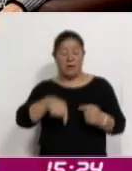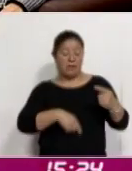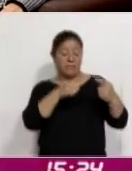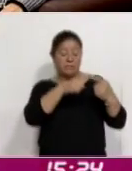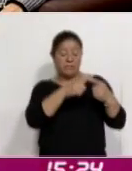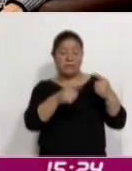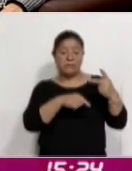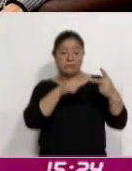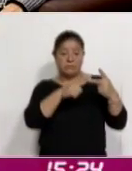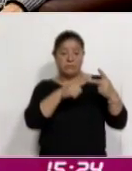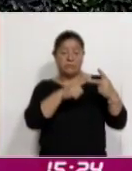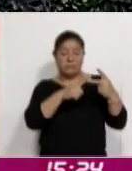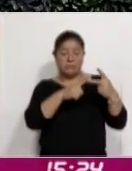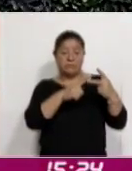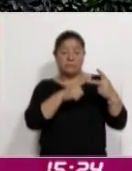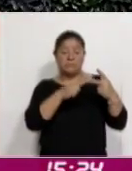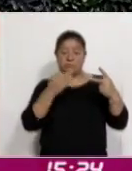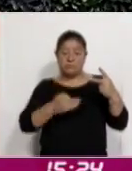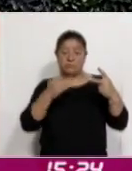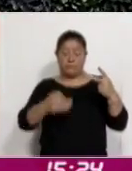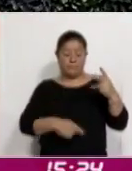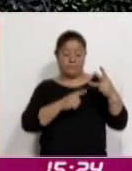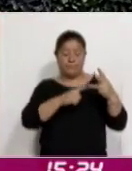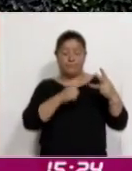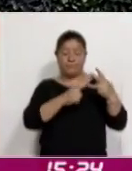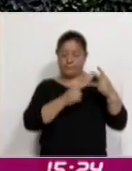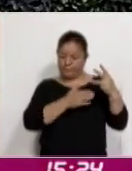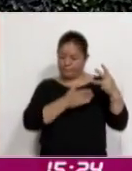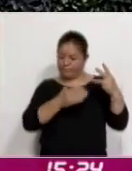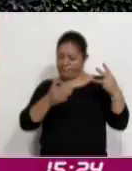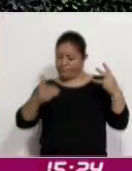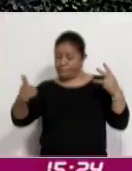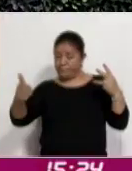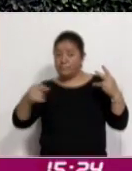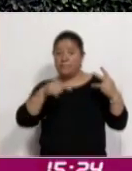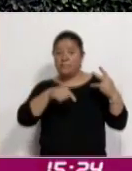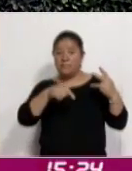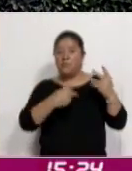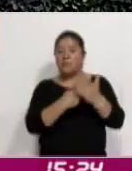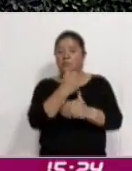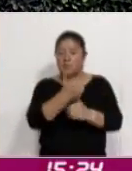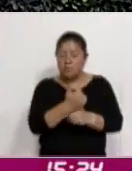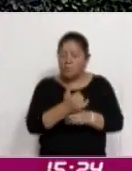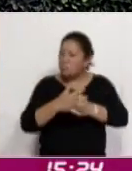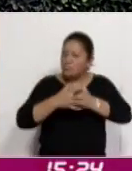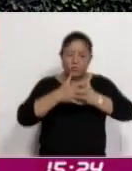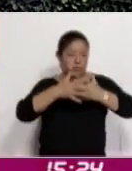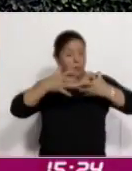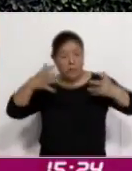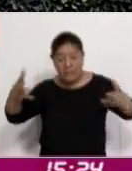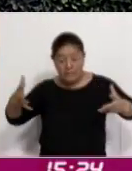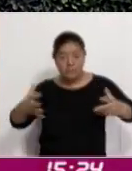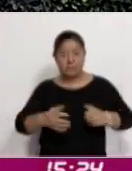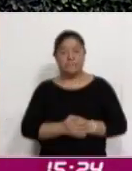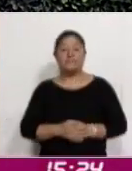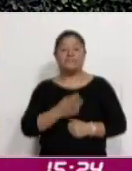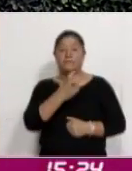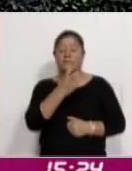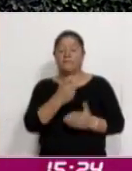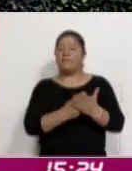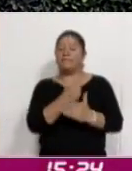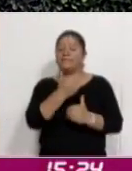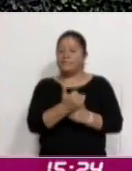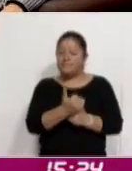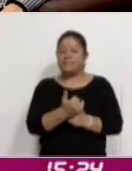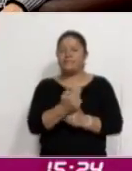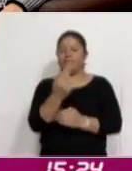fase y estamos en proceso de la tercera fase. Es un proyecto bastante grande, es un proyecto que